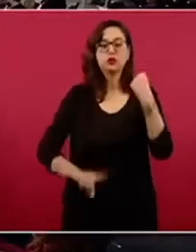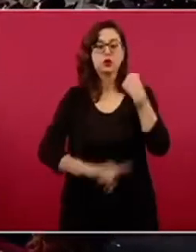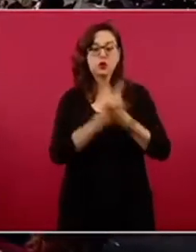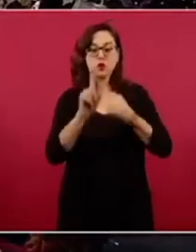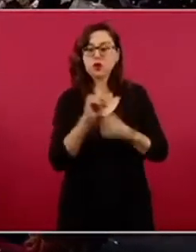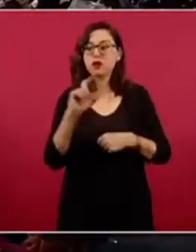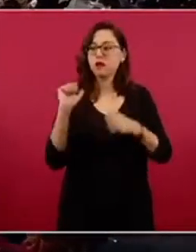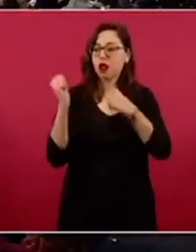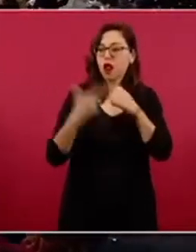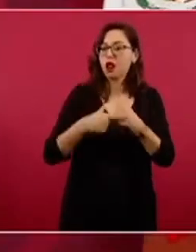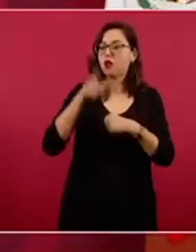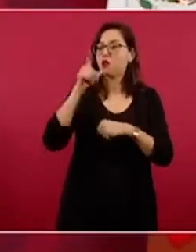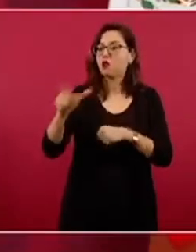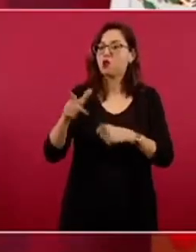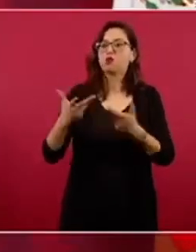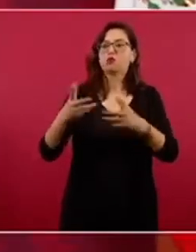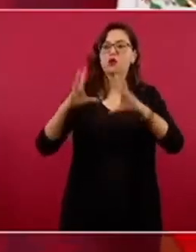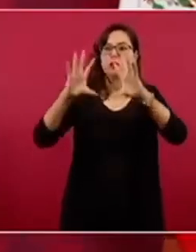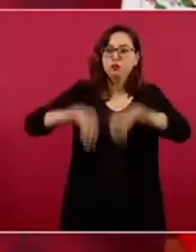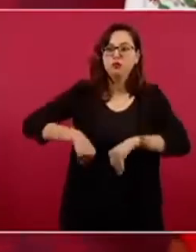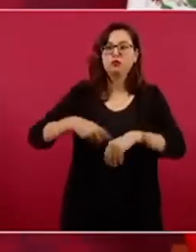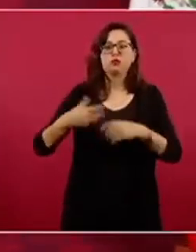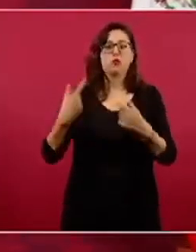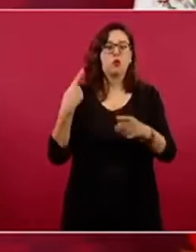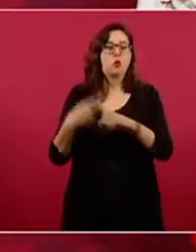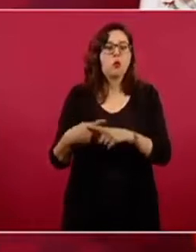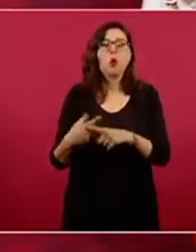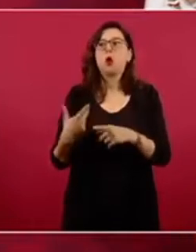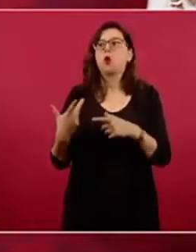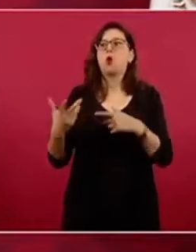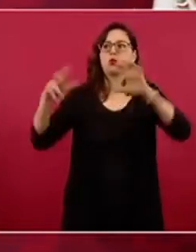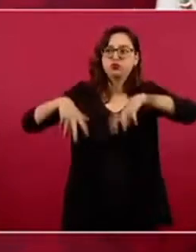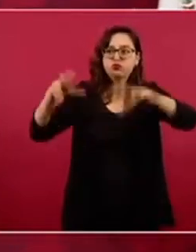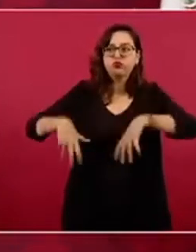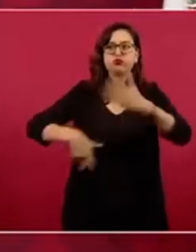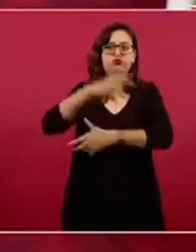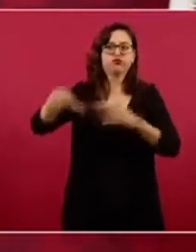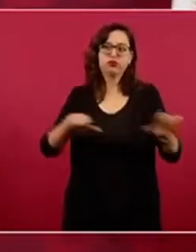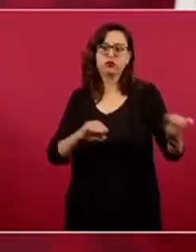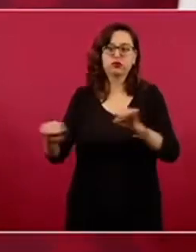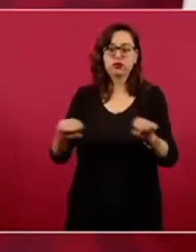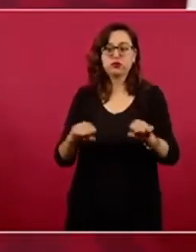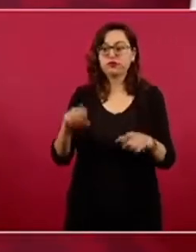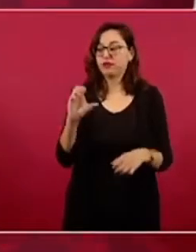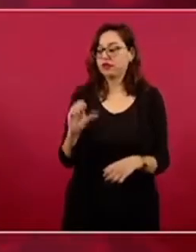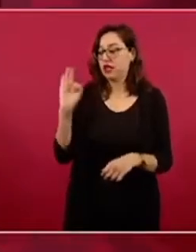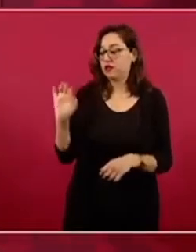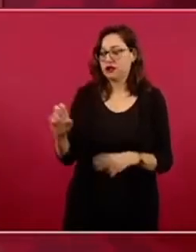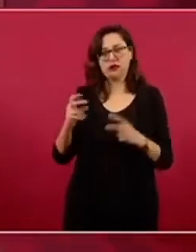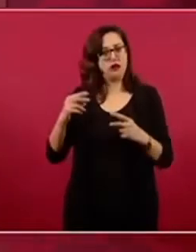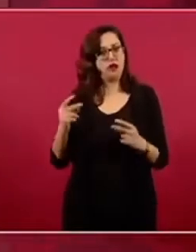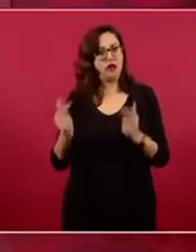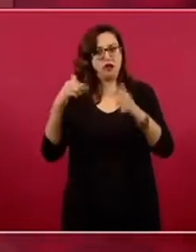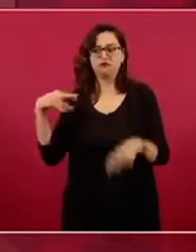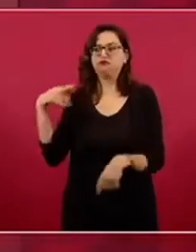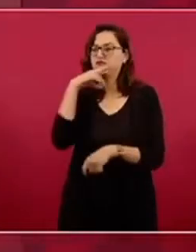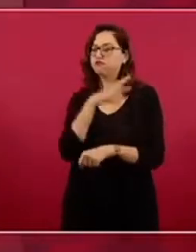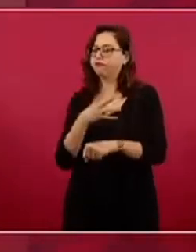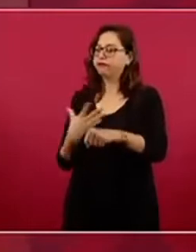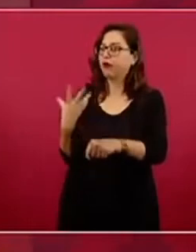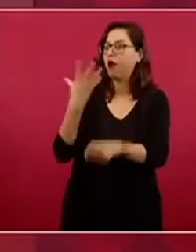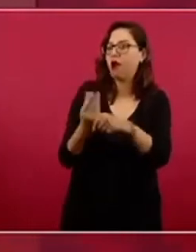de la Comisión Federal de Electricidad en caso de desastres para el restablecimiento de